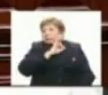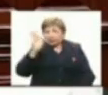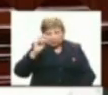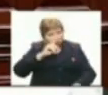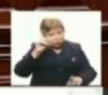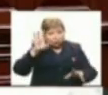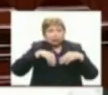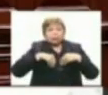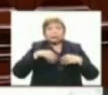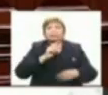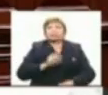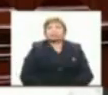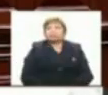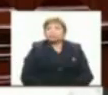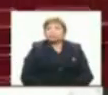va.